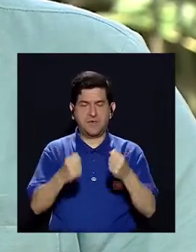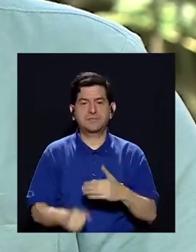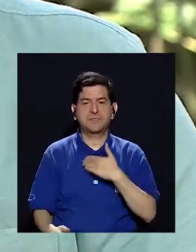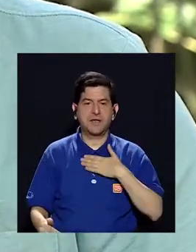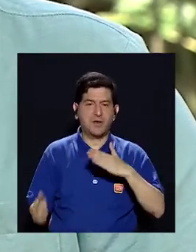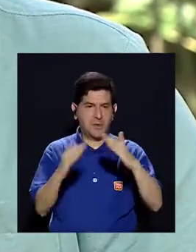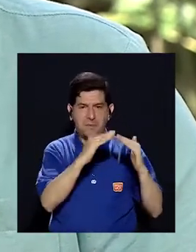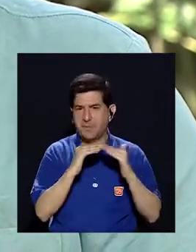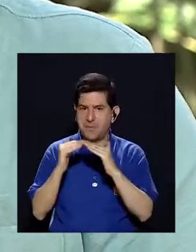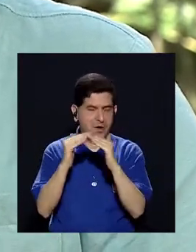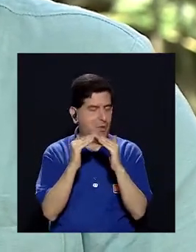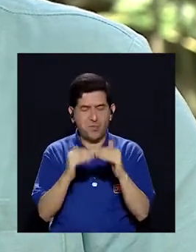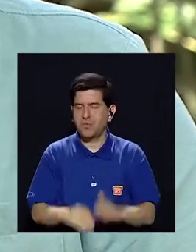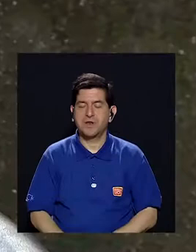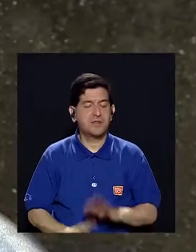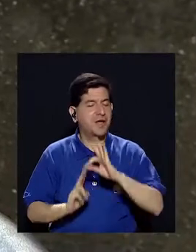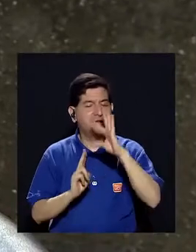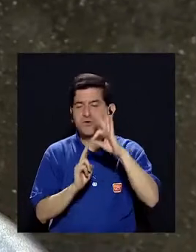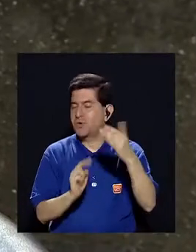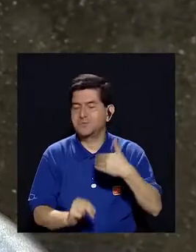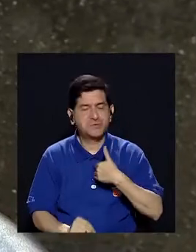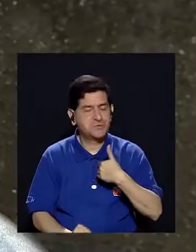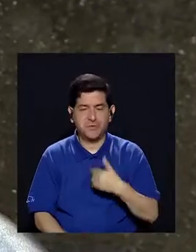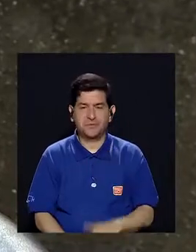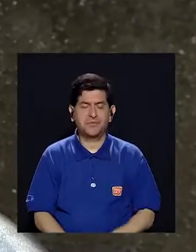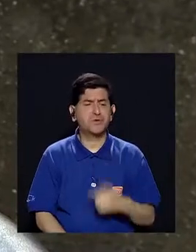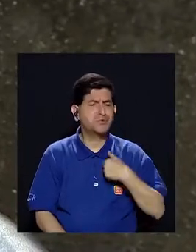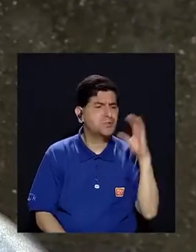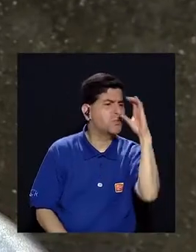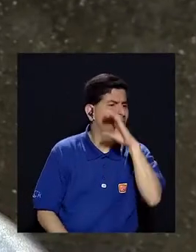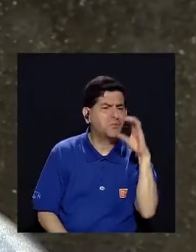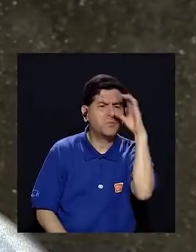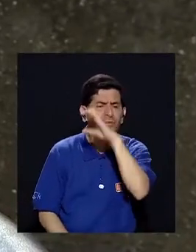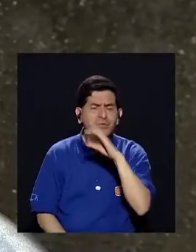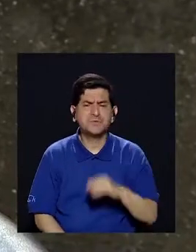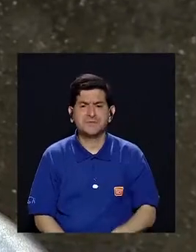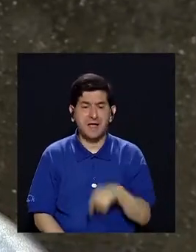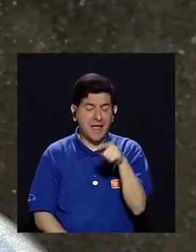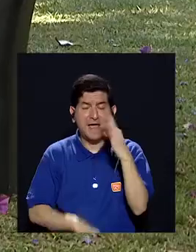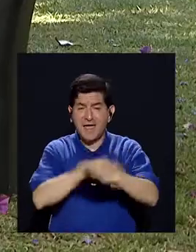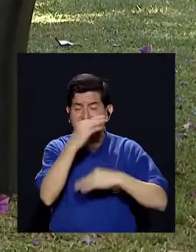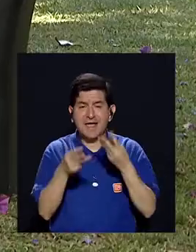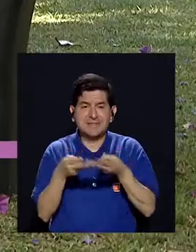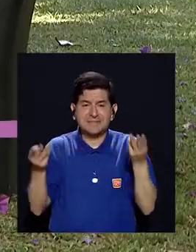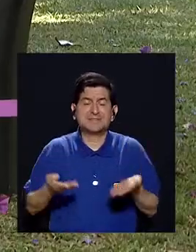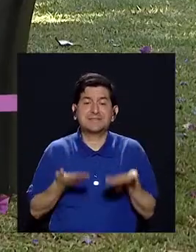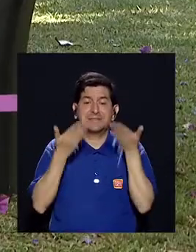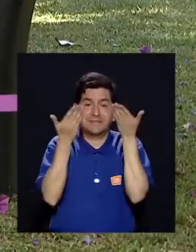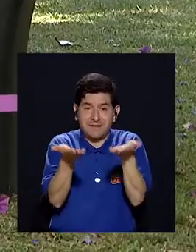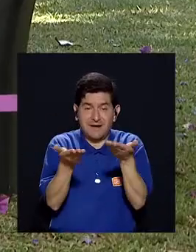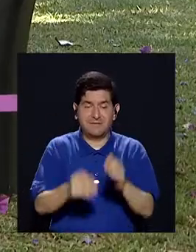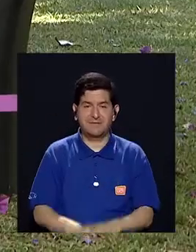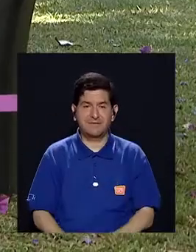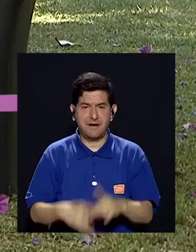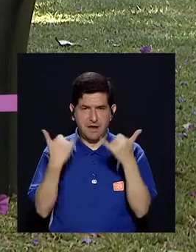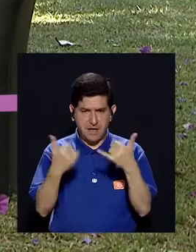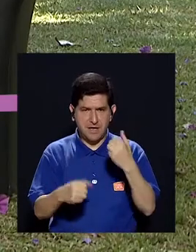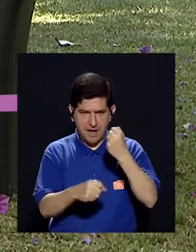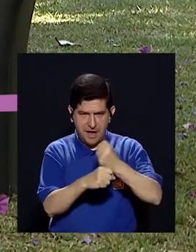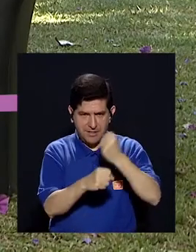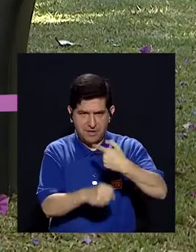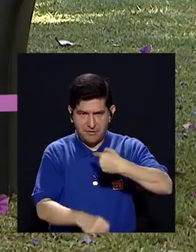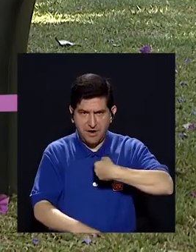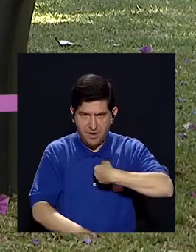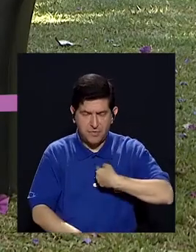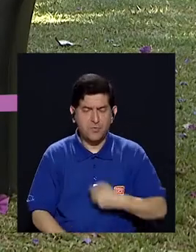porque en mi comunidad no me dan la opción todavía. Entonces buscar dónde llevar este tipo de materiales. Y resulta que cuando ya uno lo está